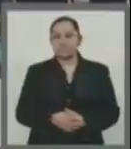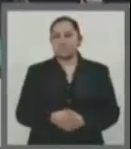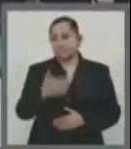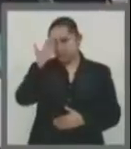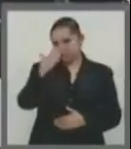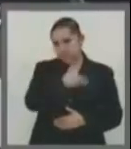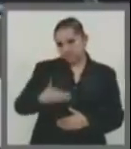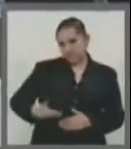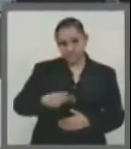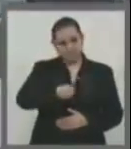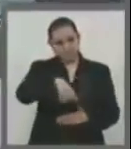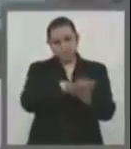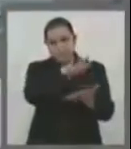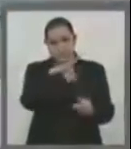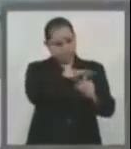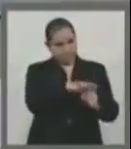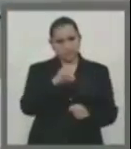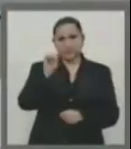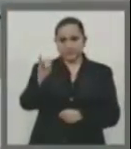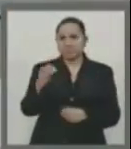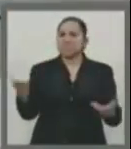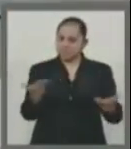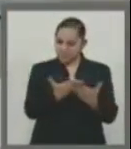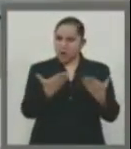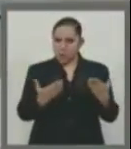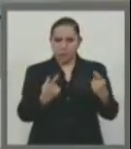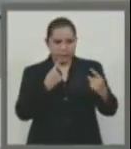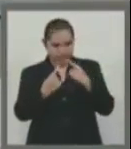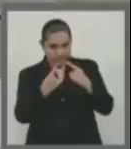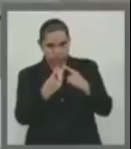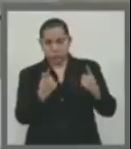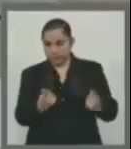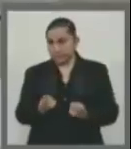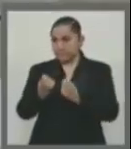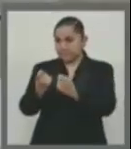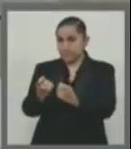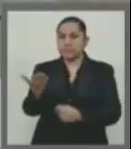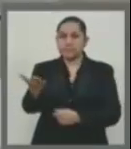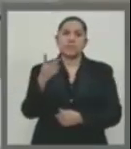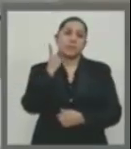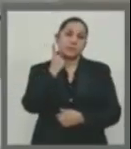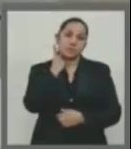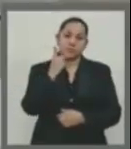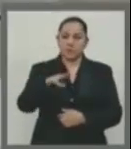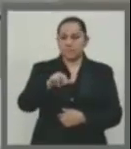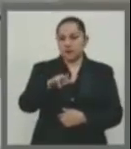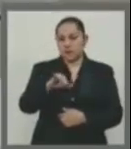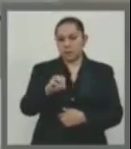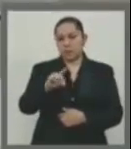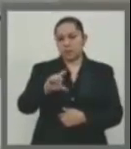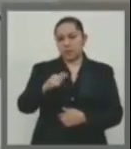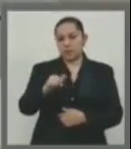se manifiesta mayoría por la afirmativa. Se admite a discusión. En consecuencia, tiene la palabra el diputado Mario Delgado